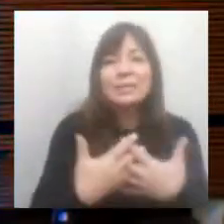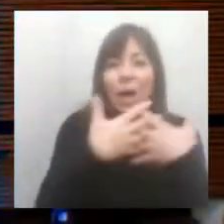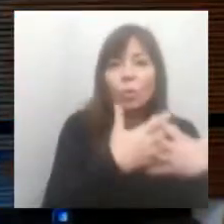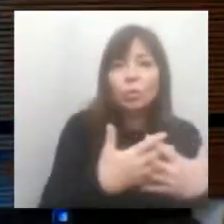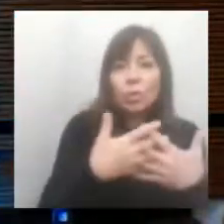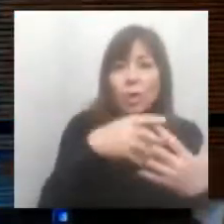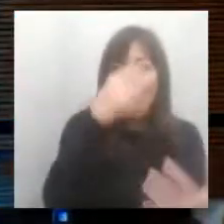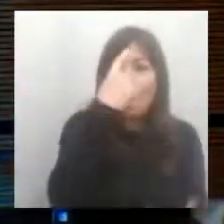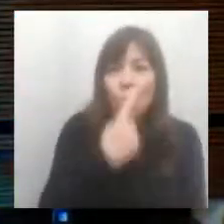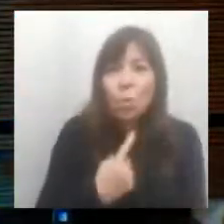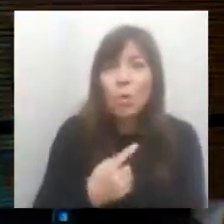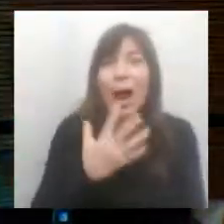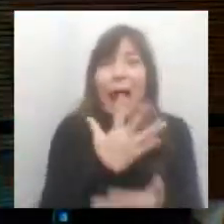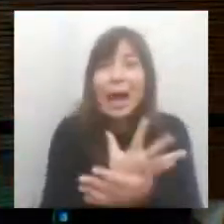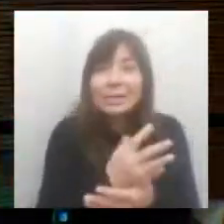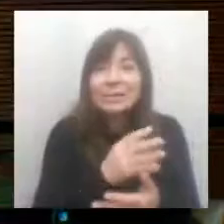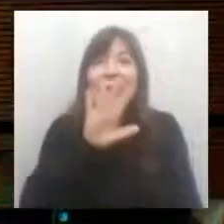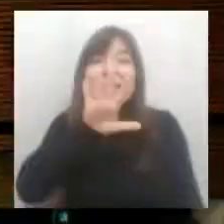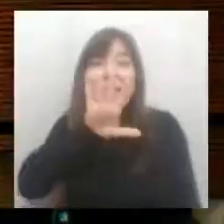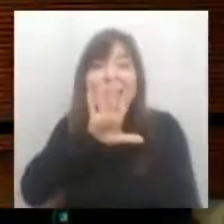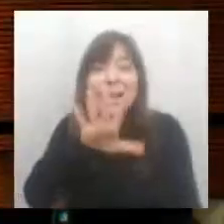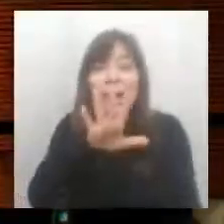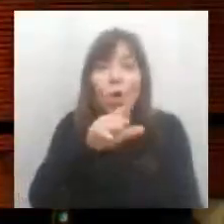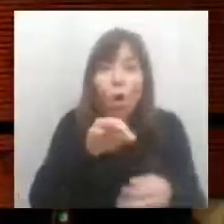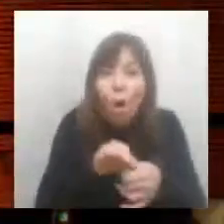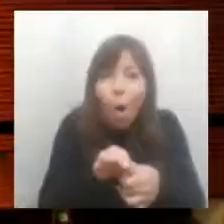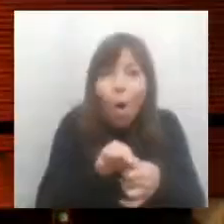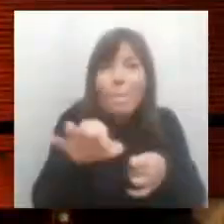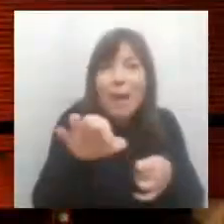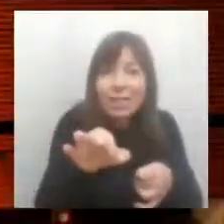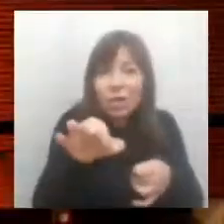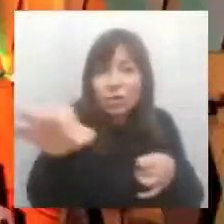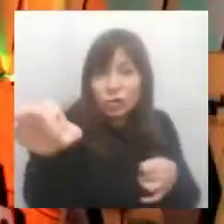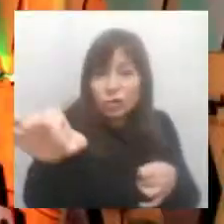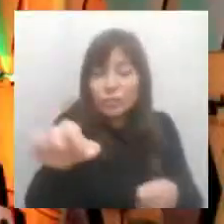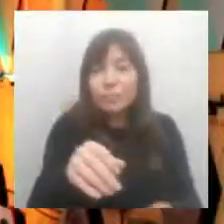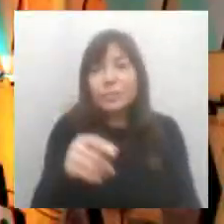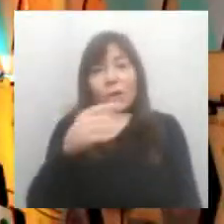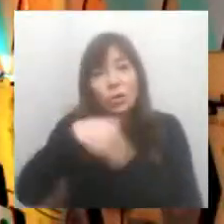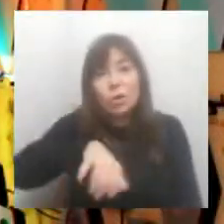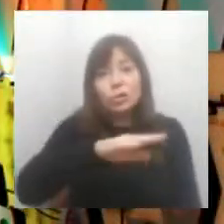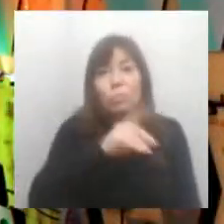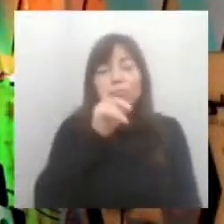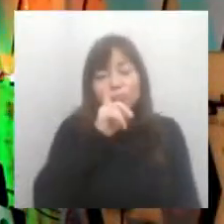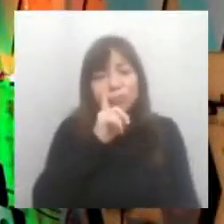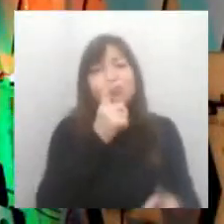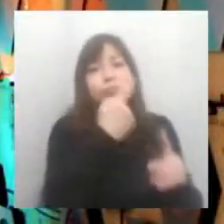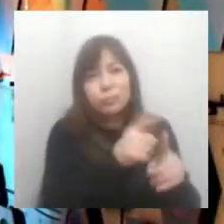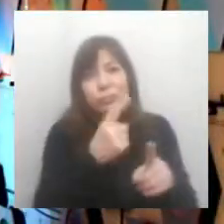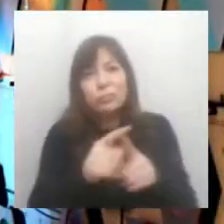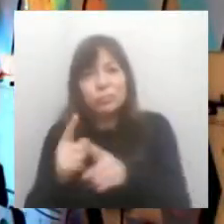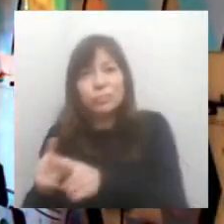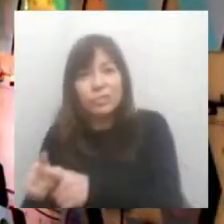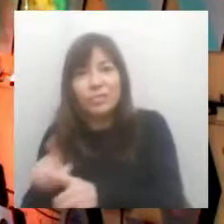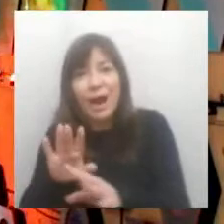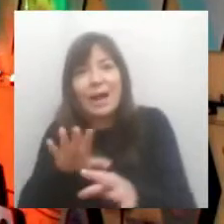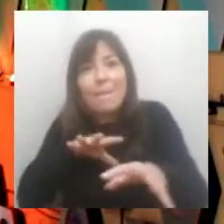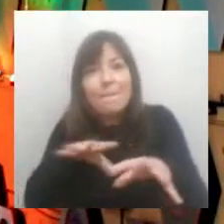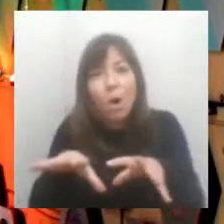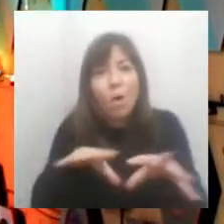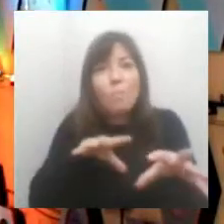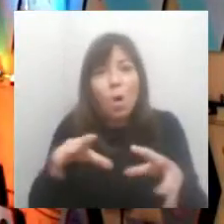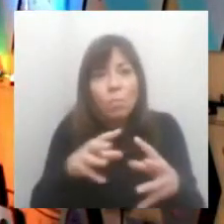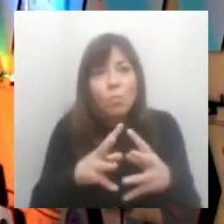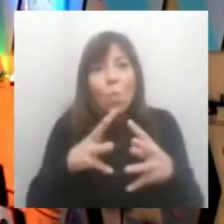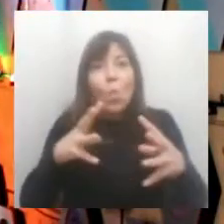diámetro de 5 metros. Imagínense, de 5 metros. Nosotros tenemos varias, ¿Ya? Tenemos varias de ellas, se están moviendo constantemente, así